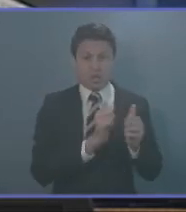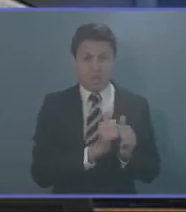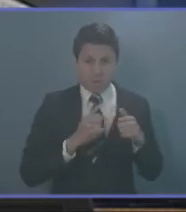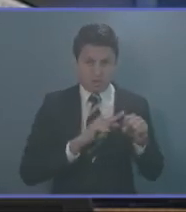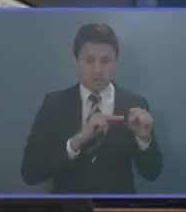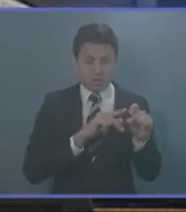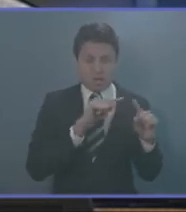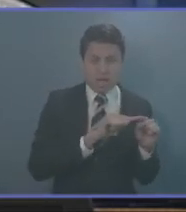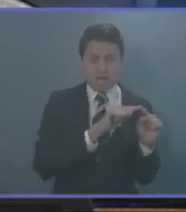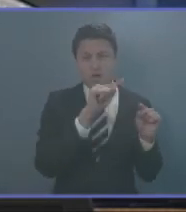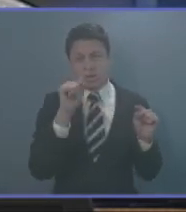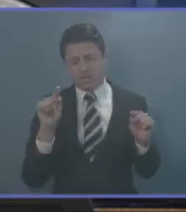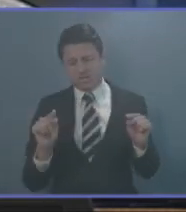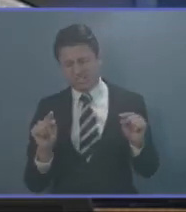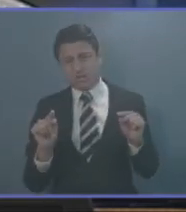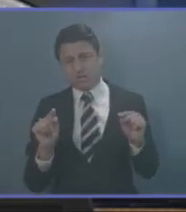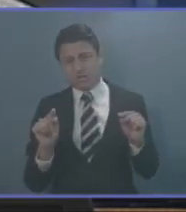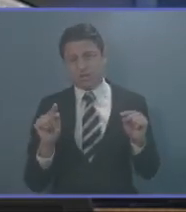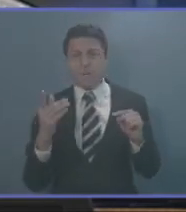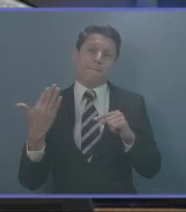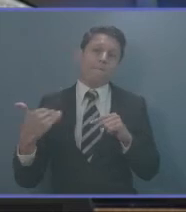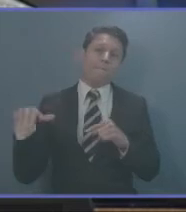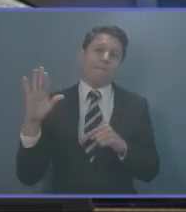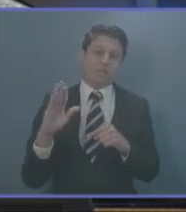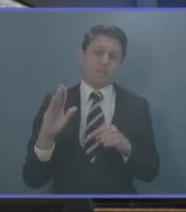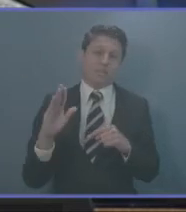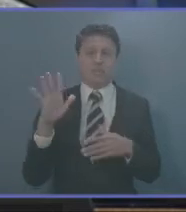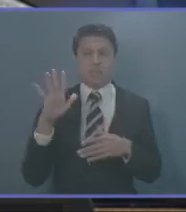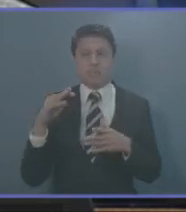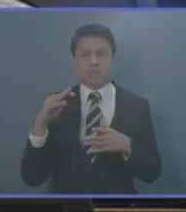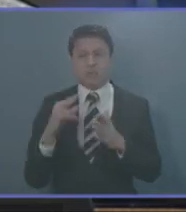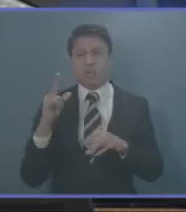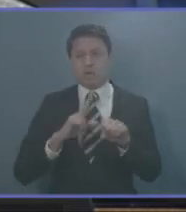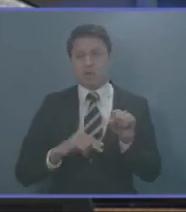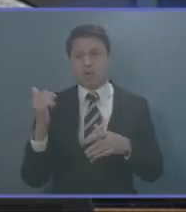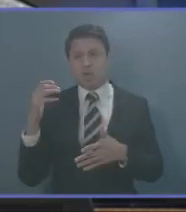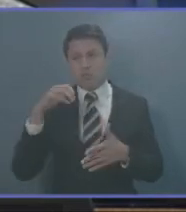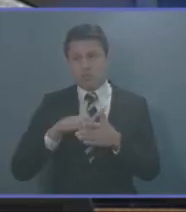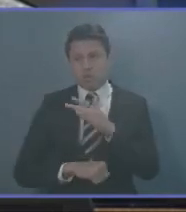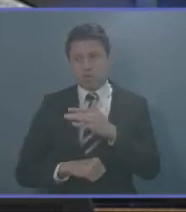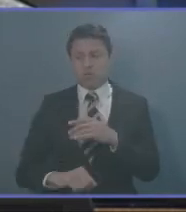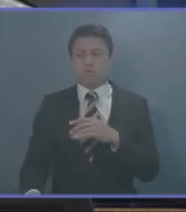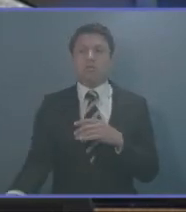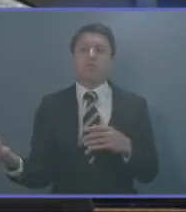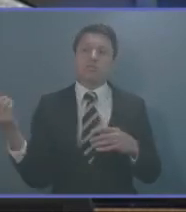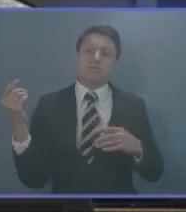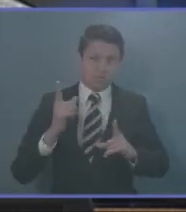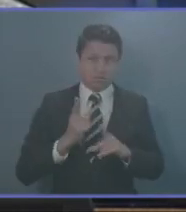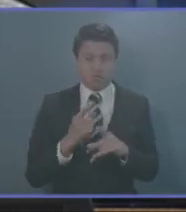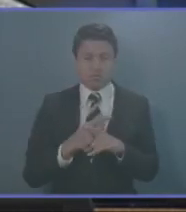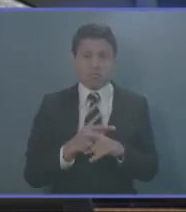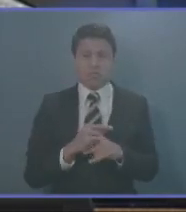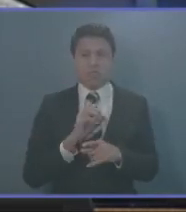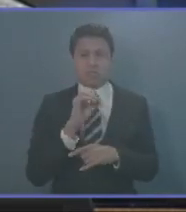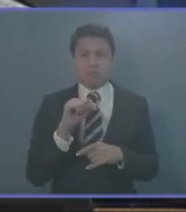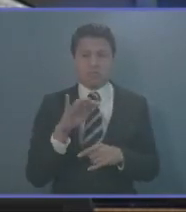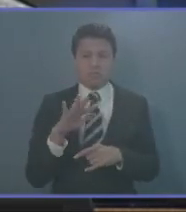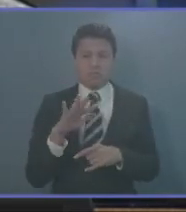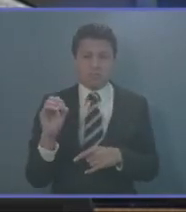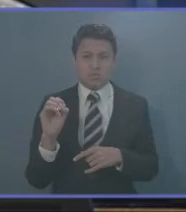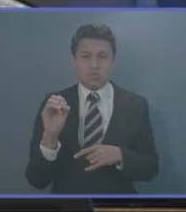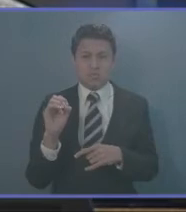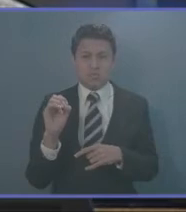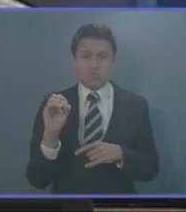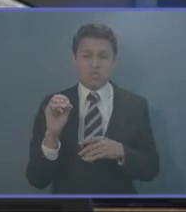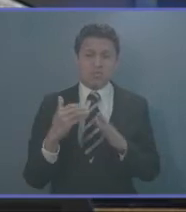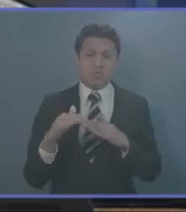más. Cuota fija $5,000. Más adicional por cada millar o fracción 0.50. sobre